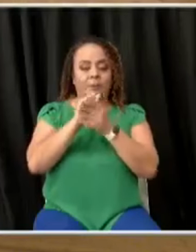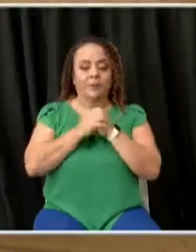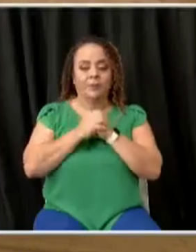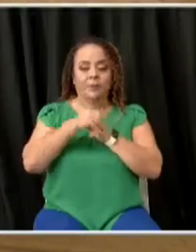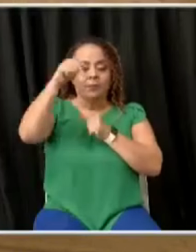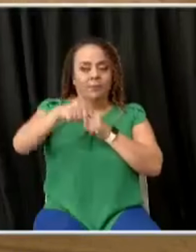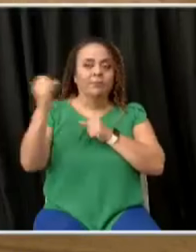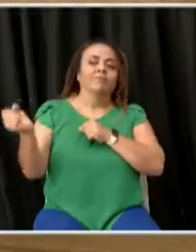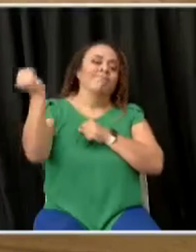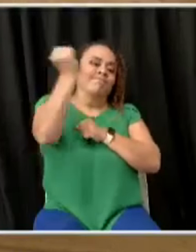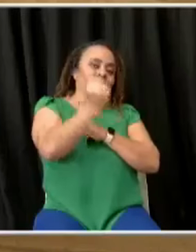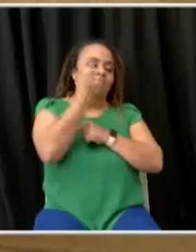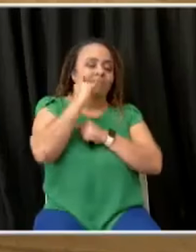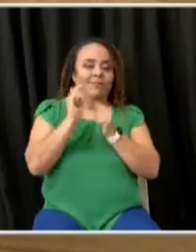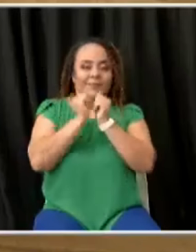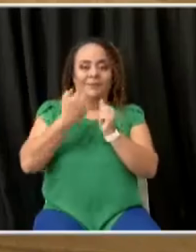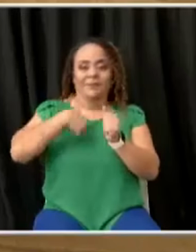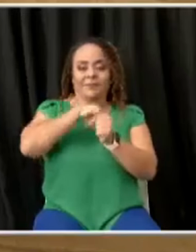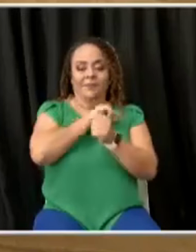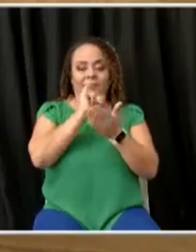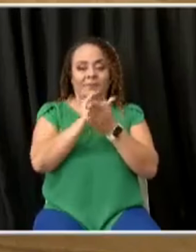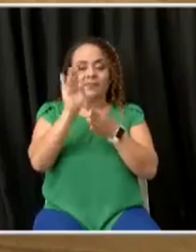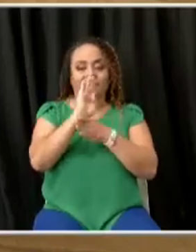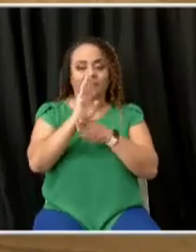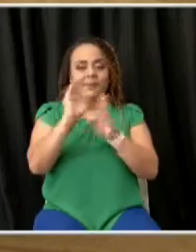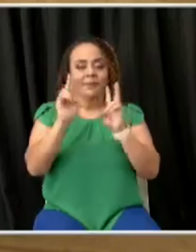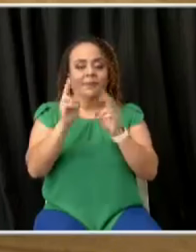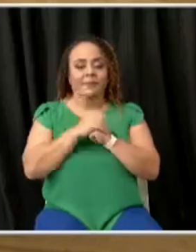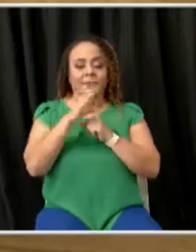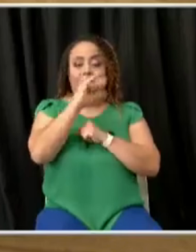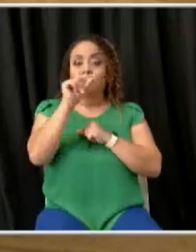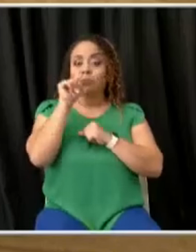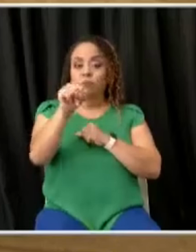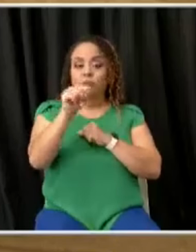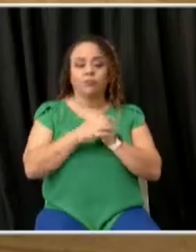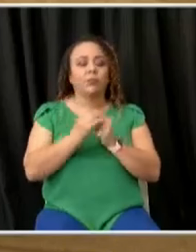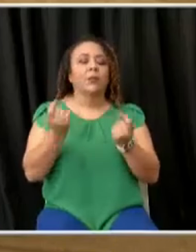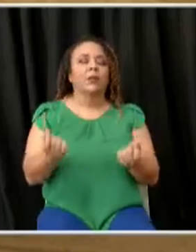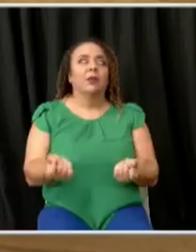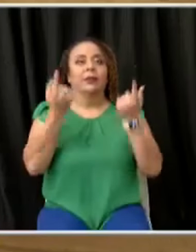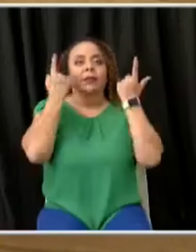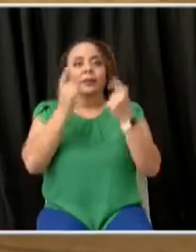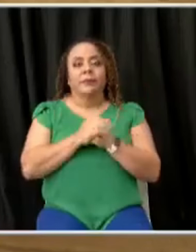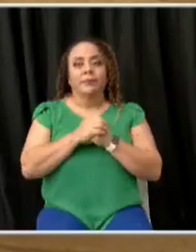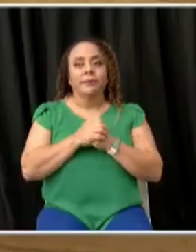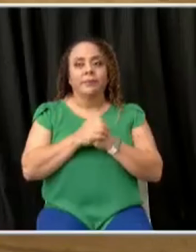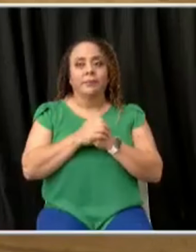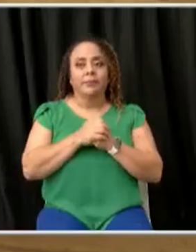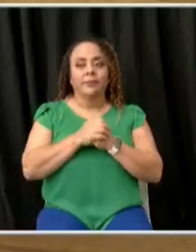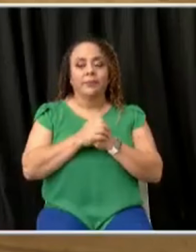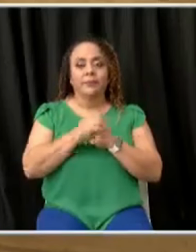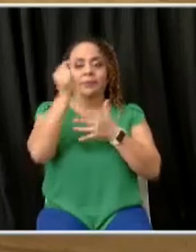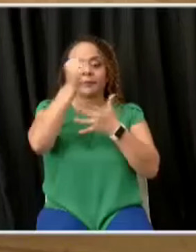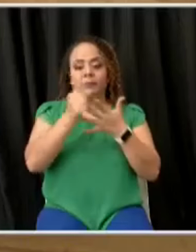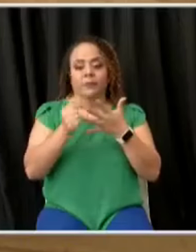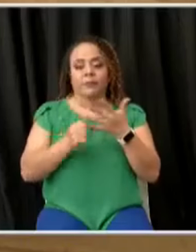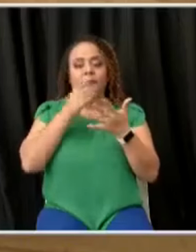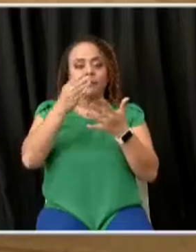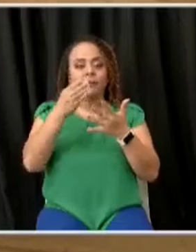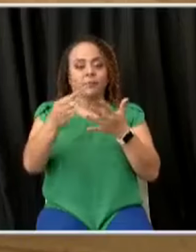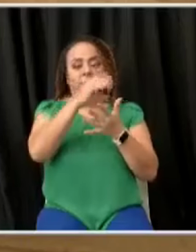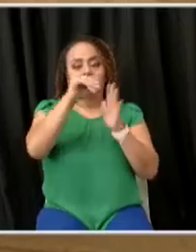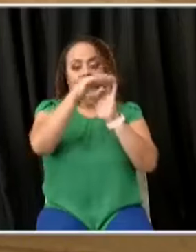lo trajimos aquí para que esté con nosotros en esta transmisión en vivo y usted comprenda ¿Cuáles son esas recomendaciones